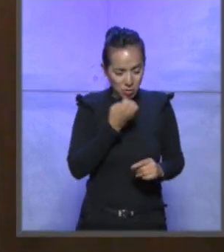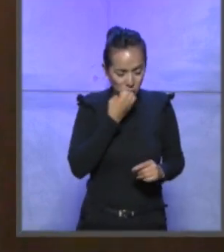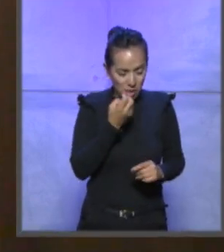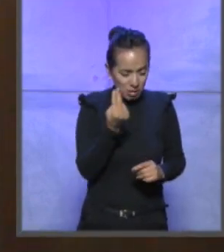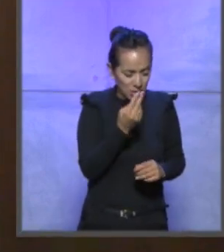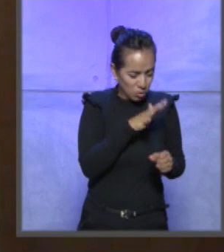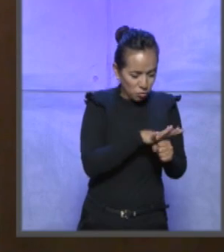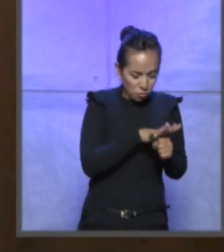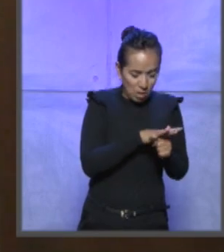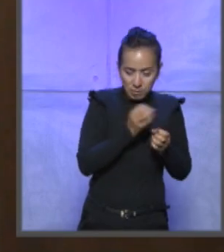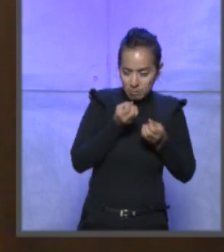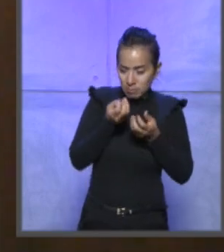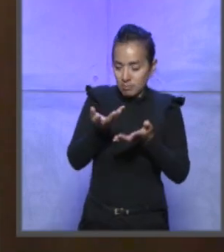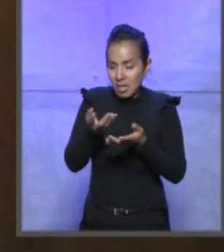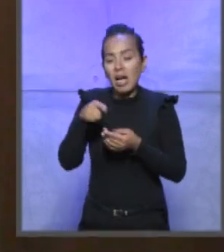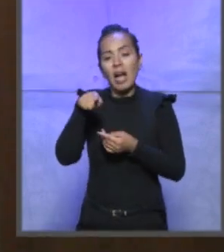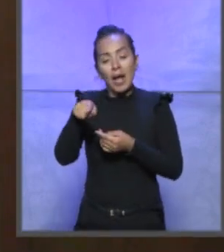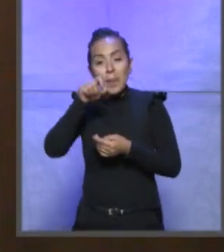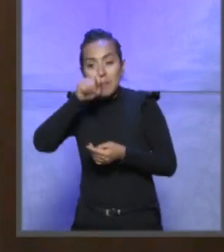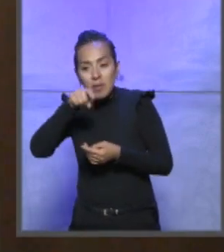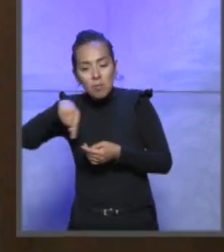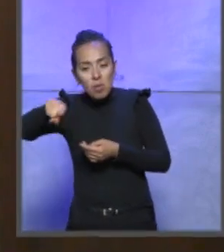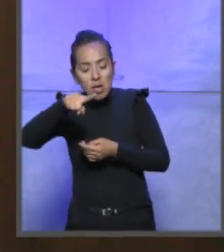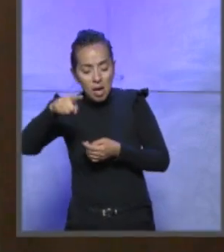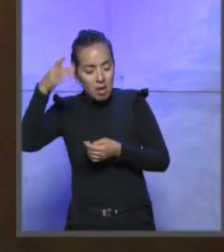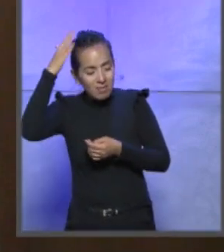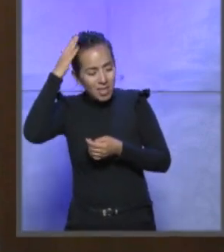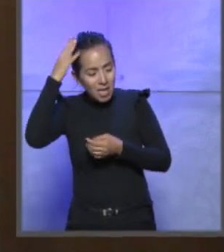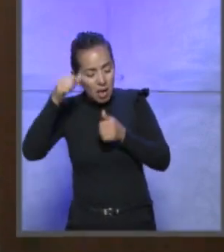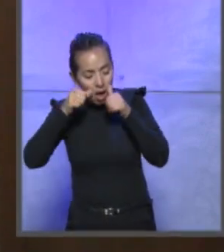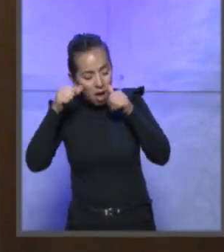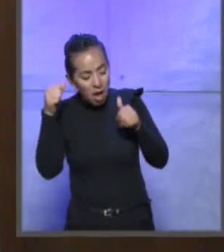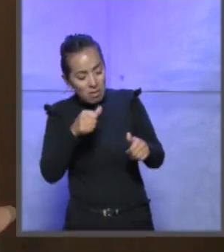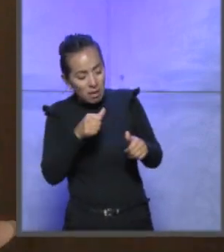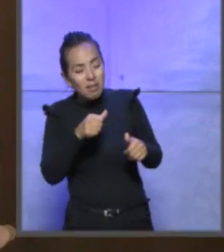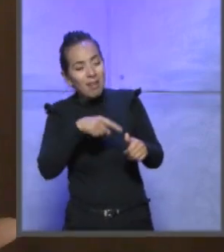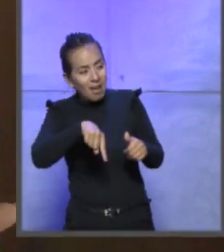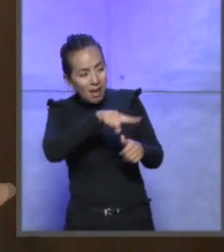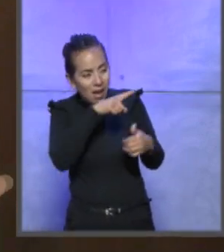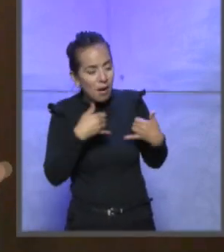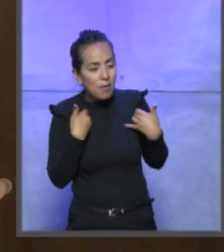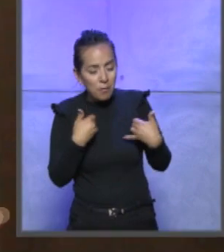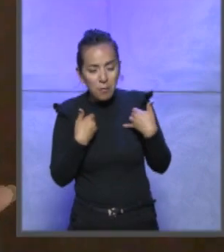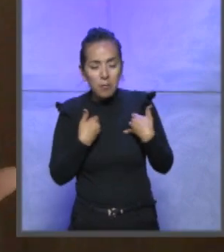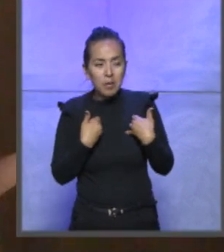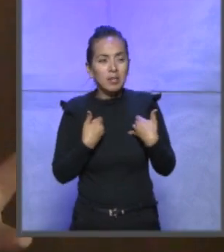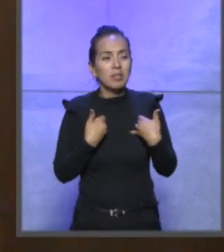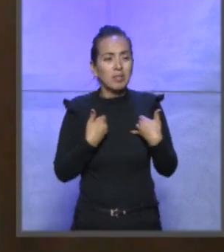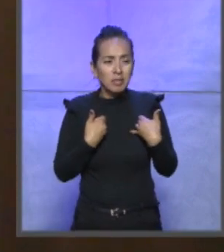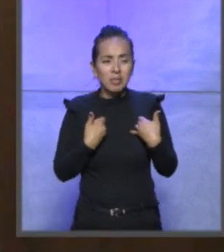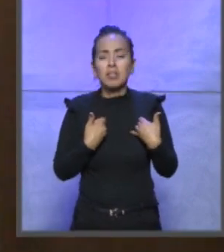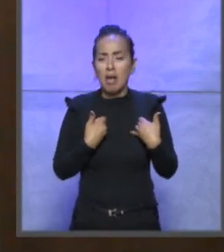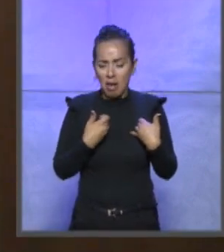escuela. Y asimismo que las autoridades puedan escuchar esas voces que se alzan en determinados